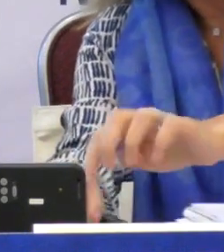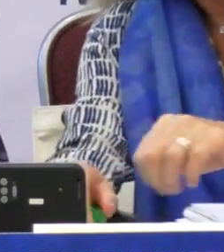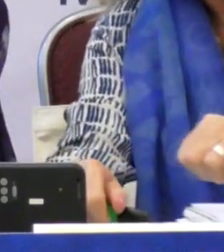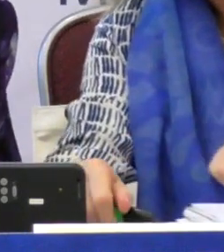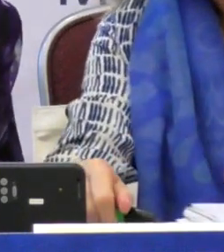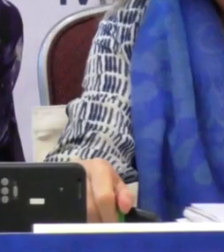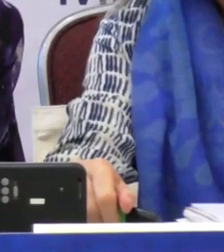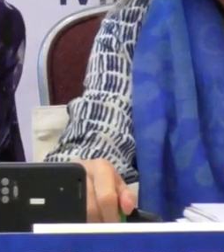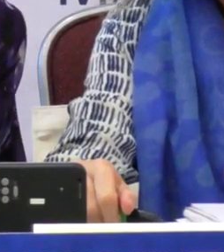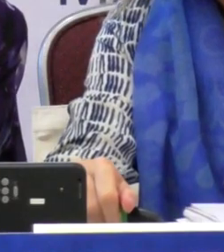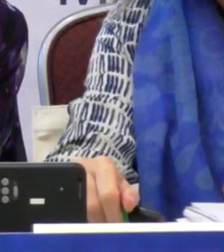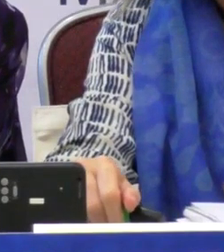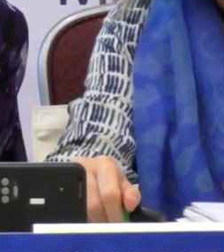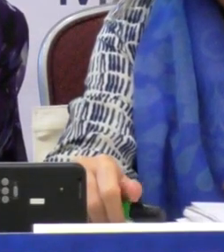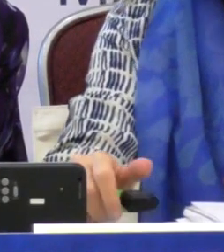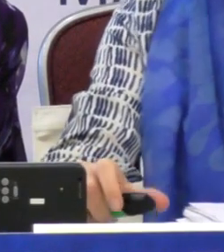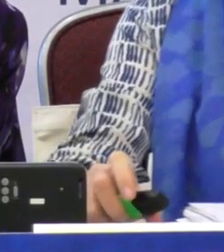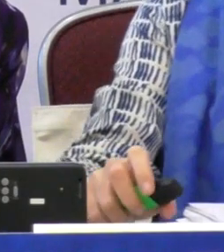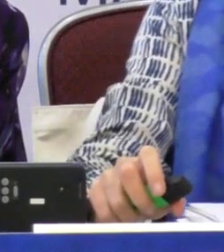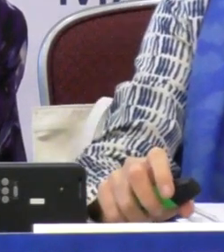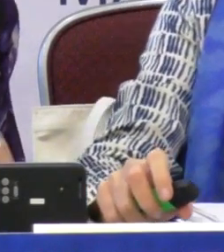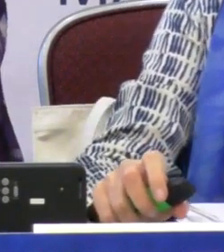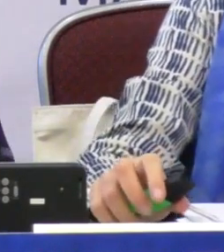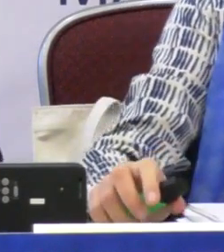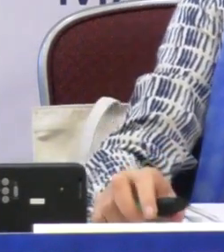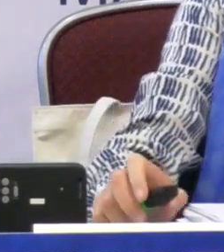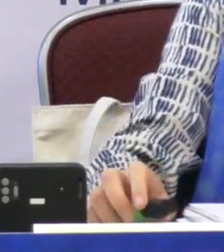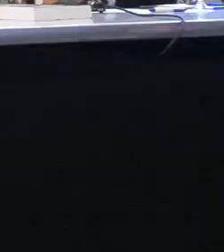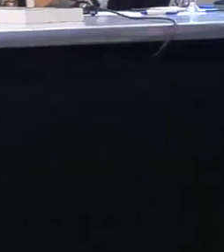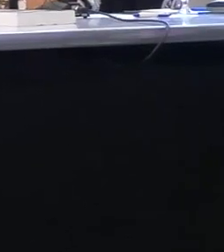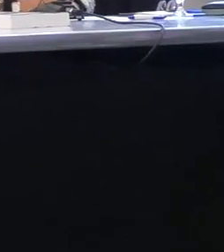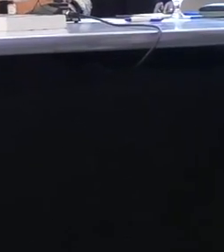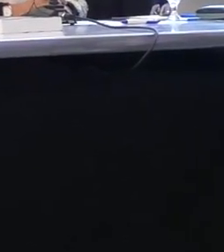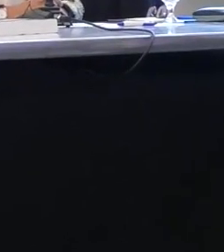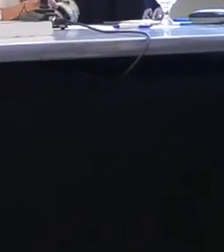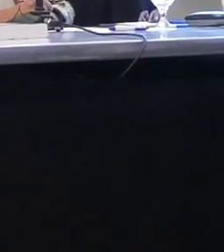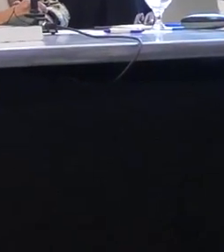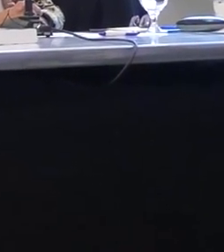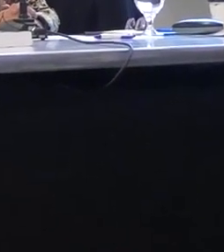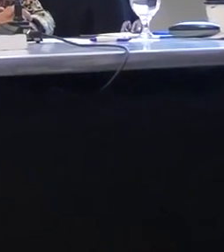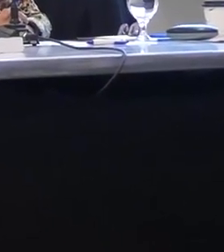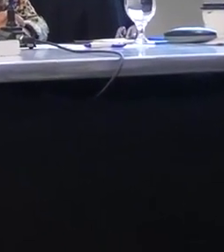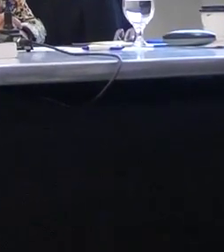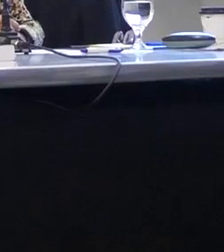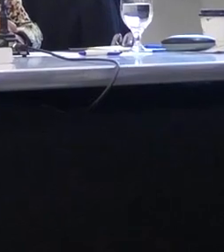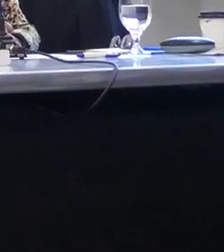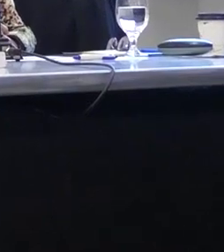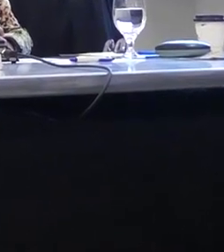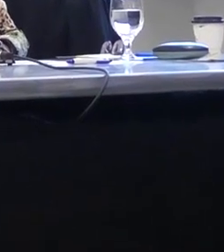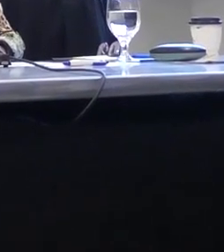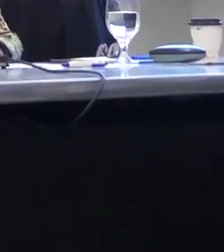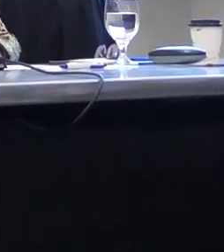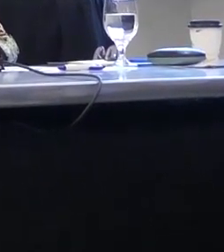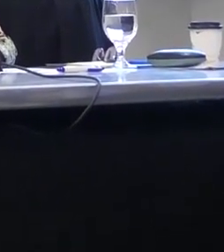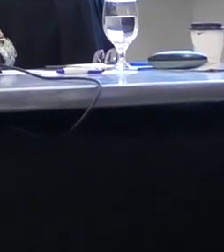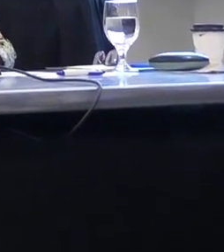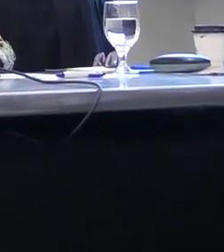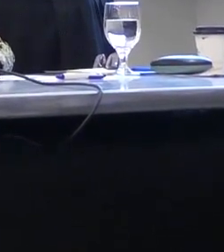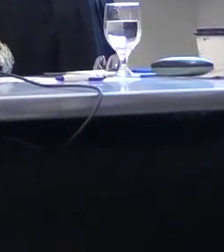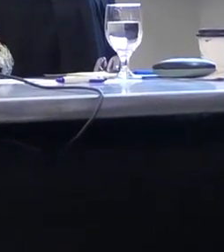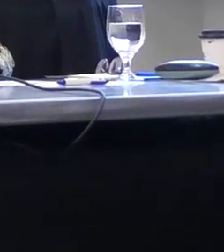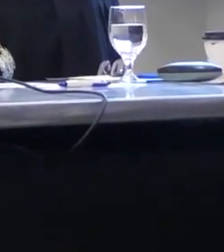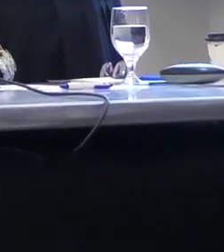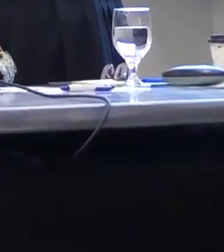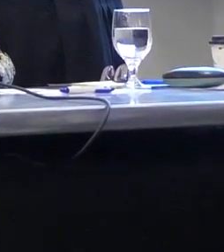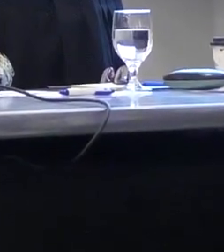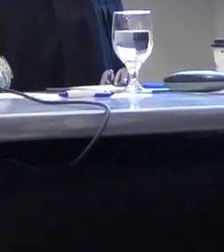muchas gracias distinguida presidenta de la comisión comisionados comisionada relator especial sobre derechos